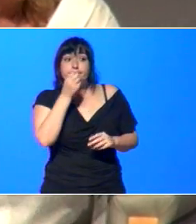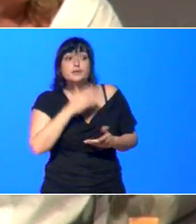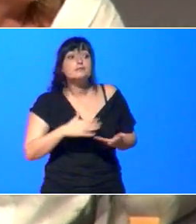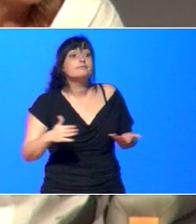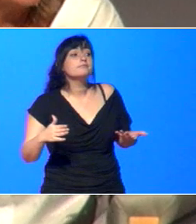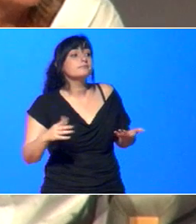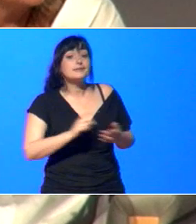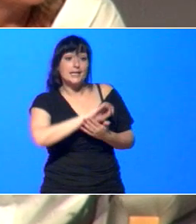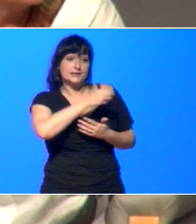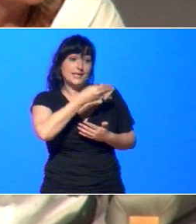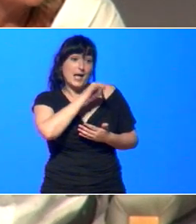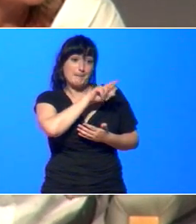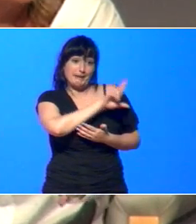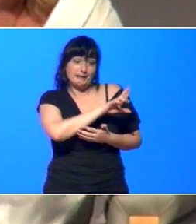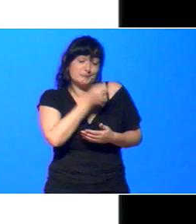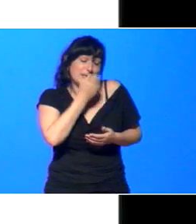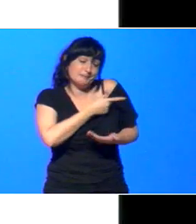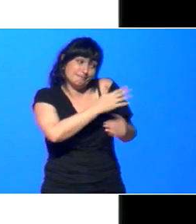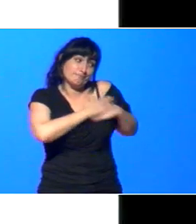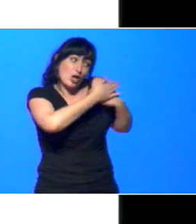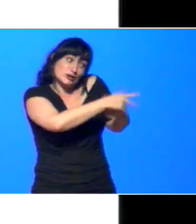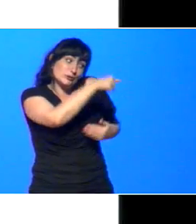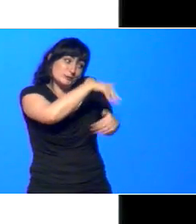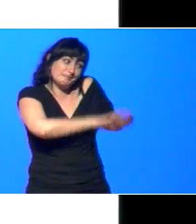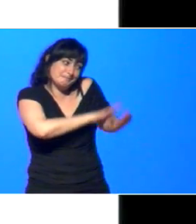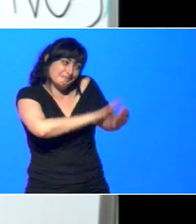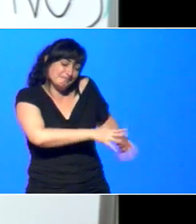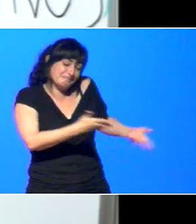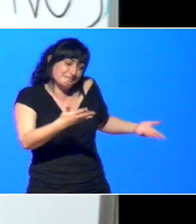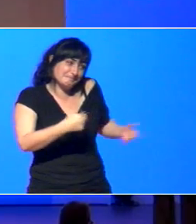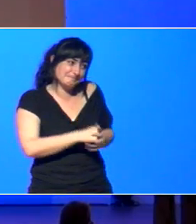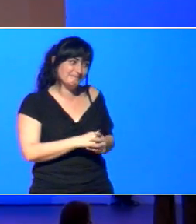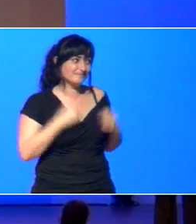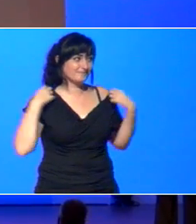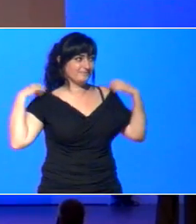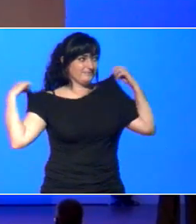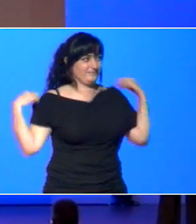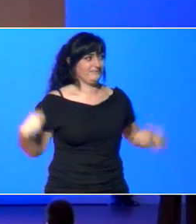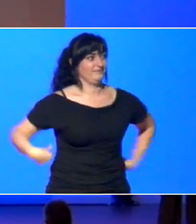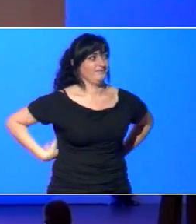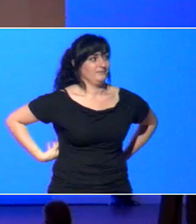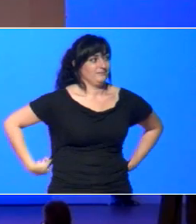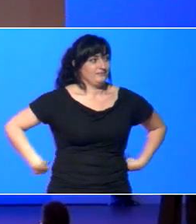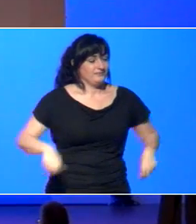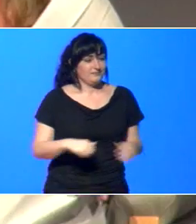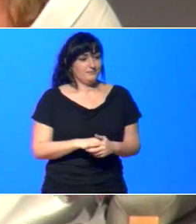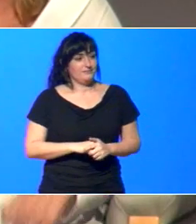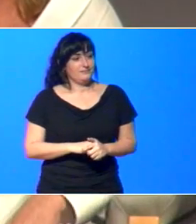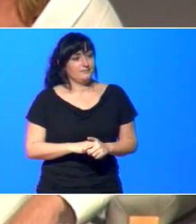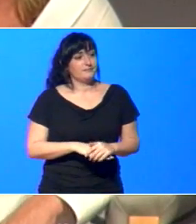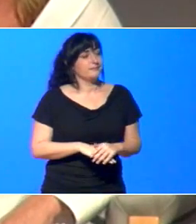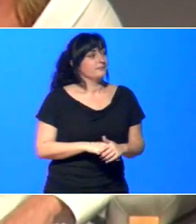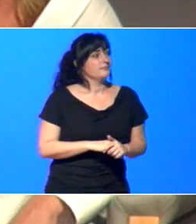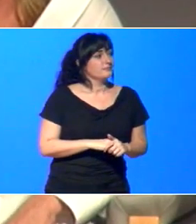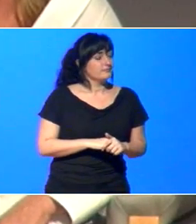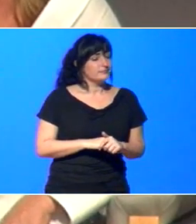A Xavier, pues lo siento, como es de casa. ¿Alguna pregunta, por favor? A ver, igual, ya que zabaldu dugun aukera,